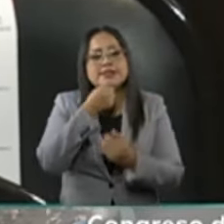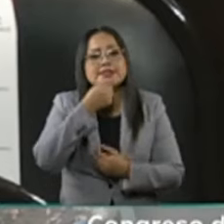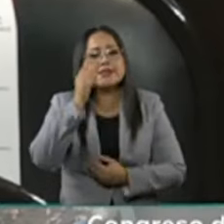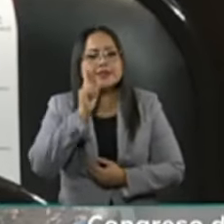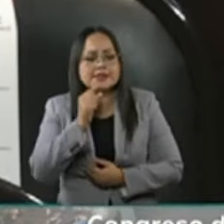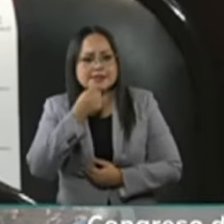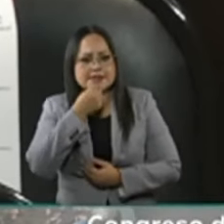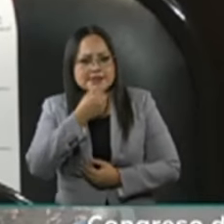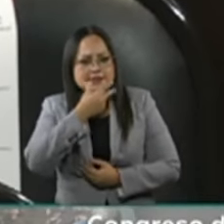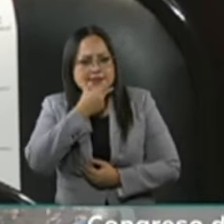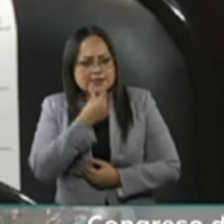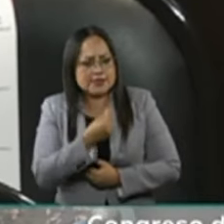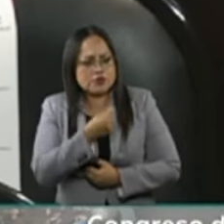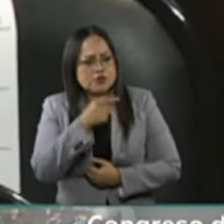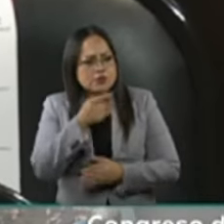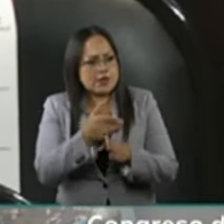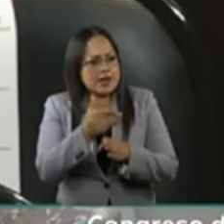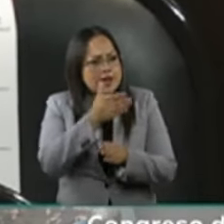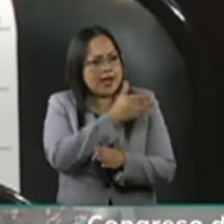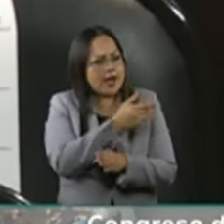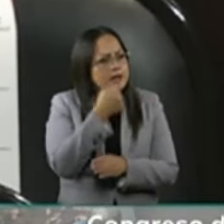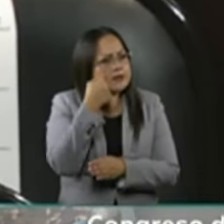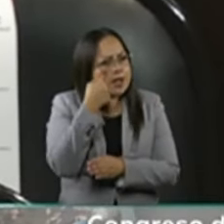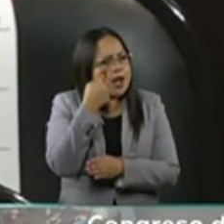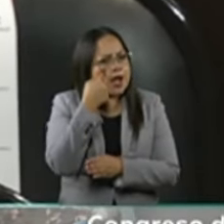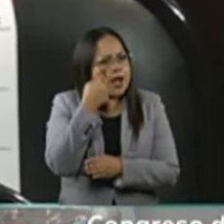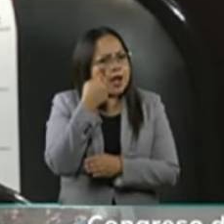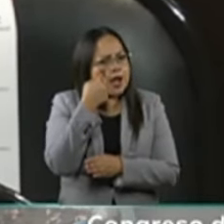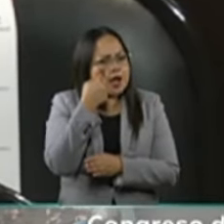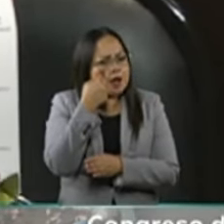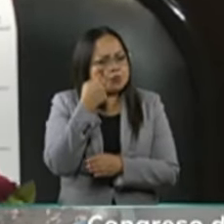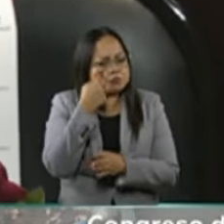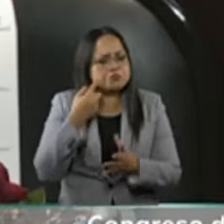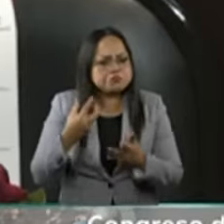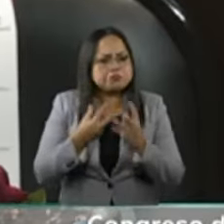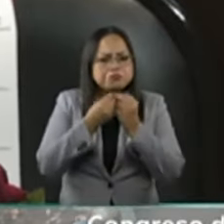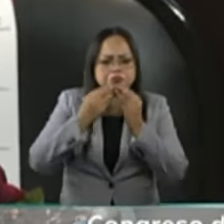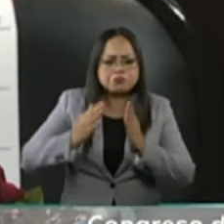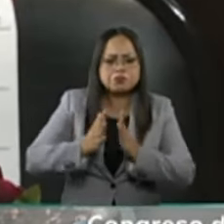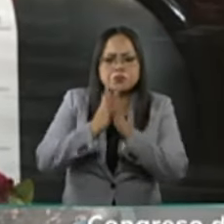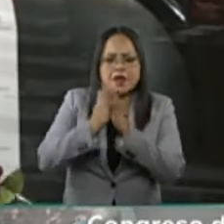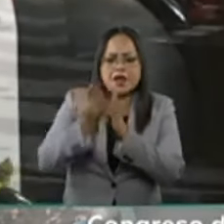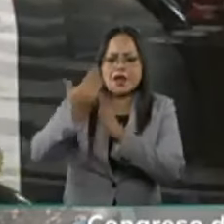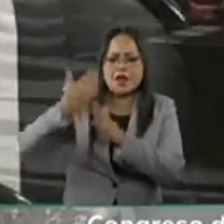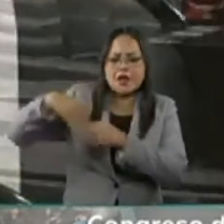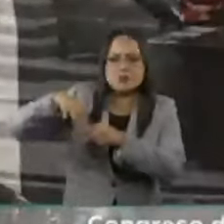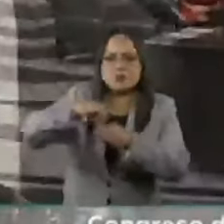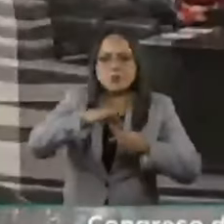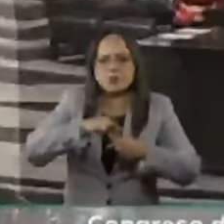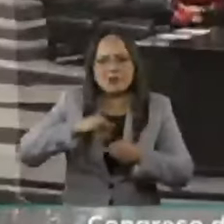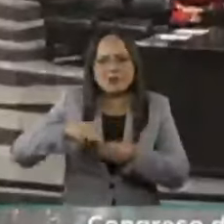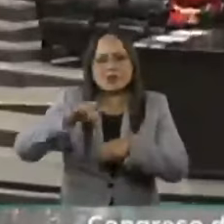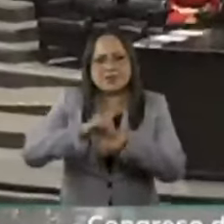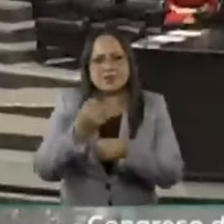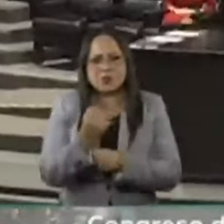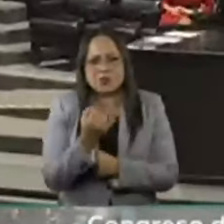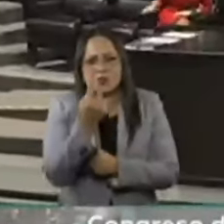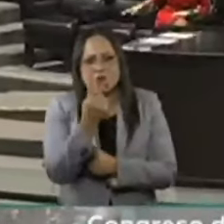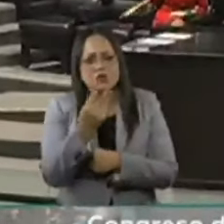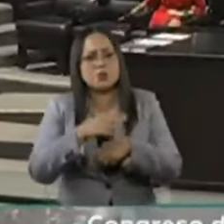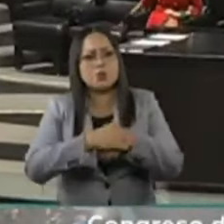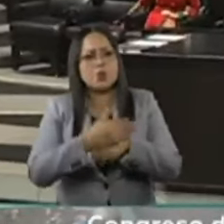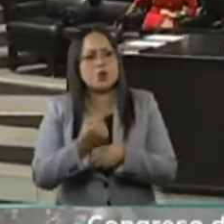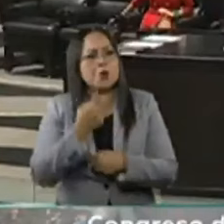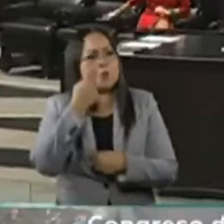niños que recibieron el mensaje y respondieron activamente en las pasadas elecciones gracias al